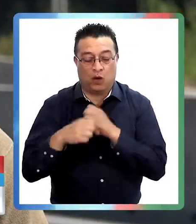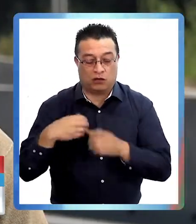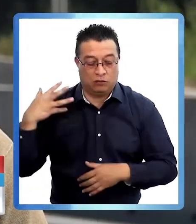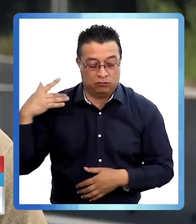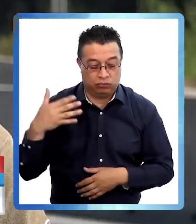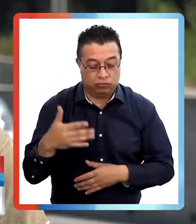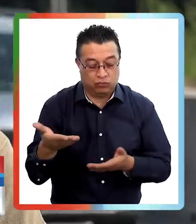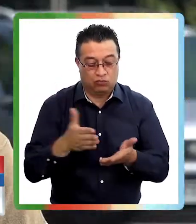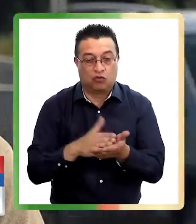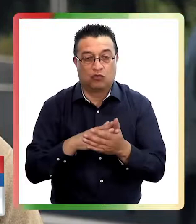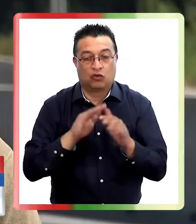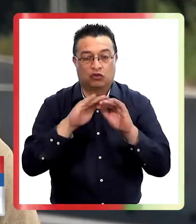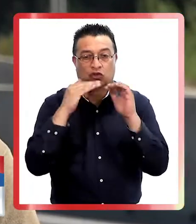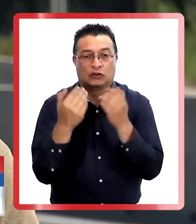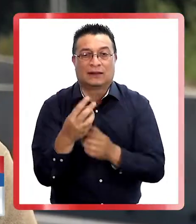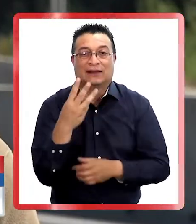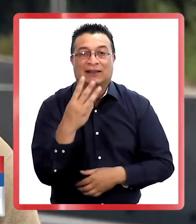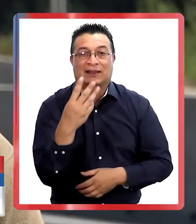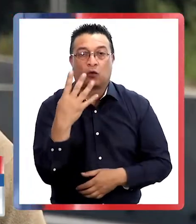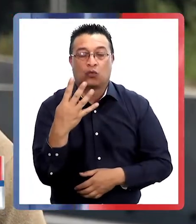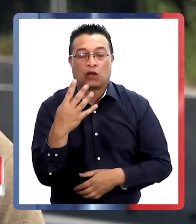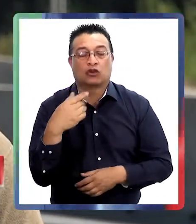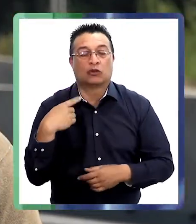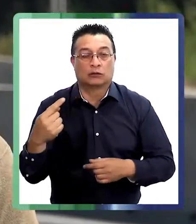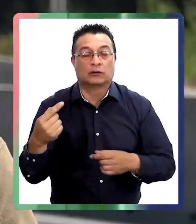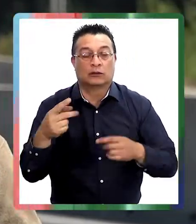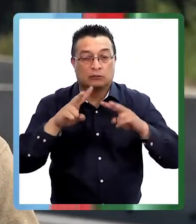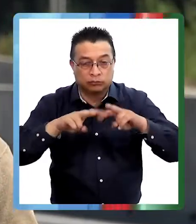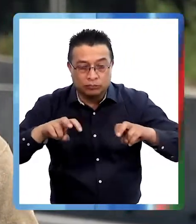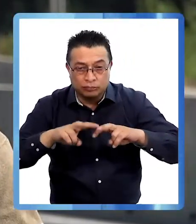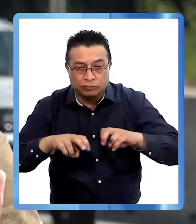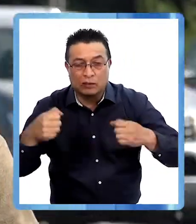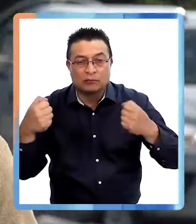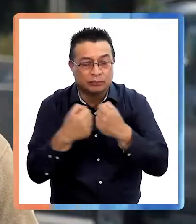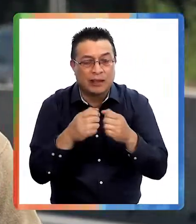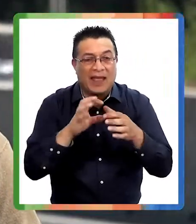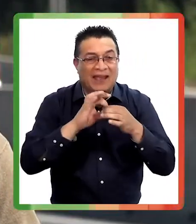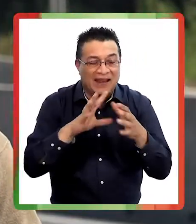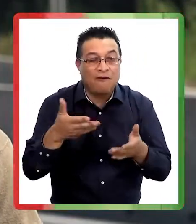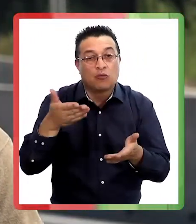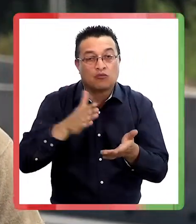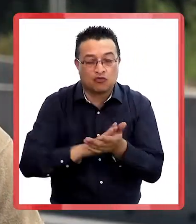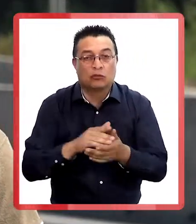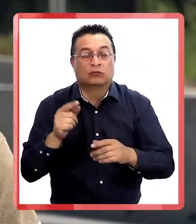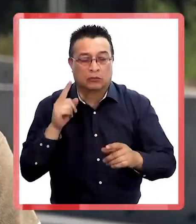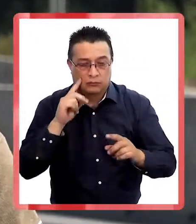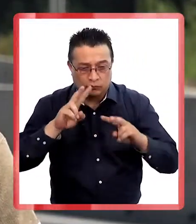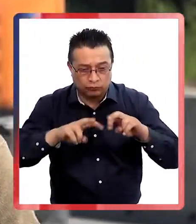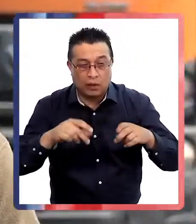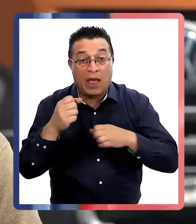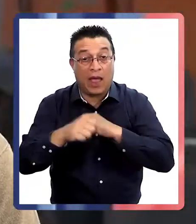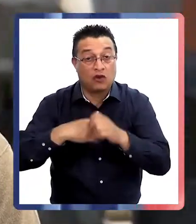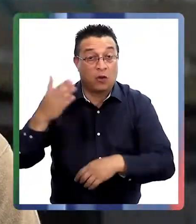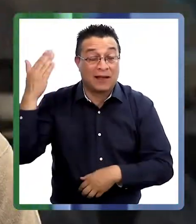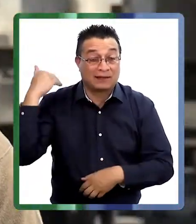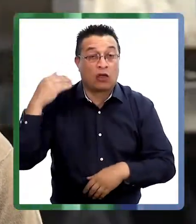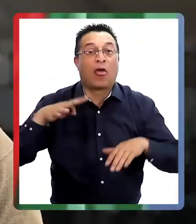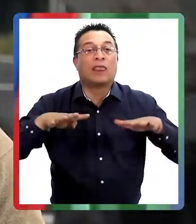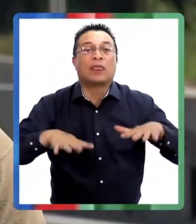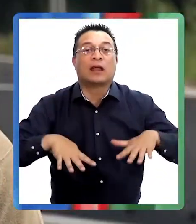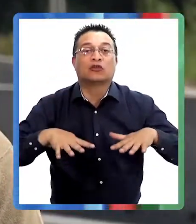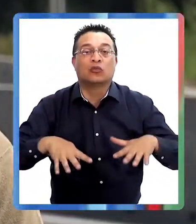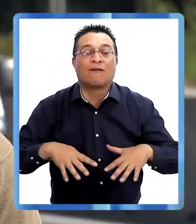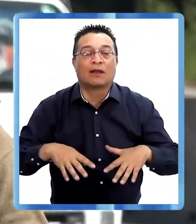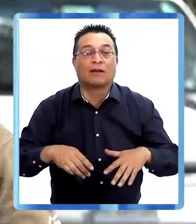tránsito. Llevamos un total de 34 accidentes investigados por la CIAT, que esto quiere decir que son lesionados graves o fallecidos, versus el año pasado que llevábamos